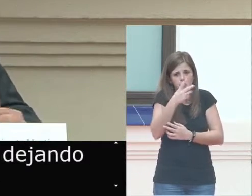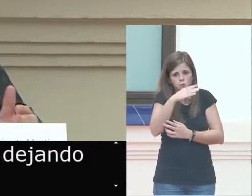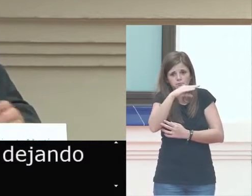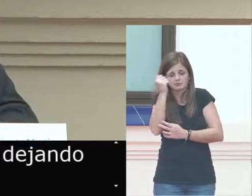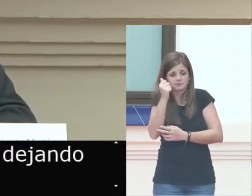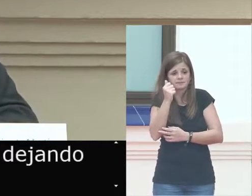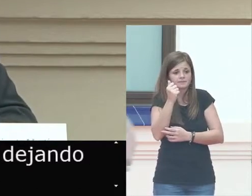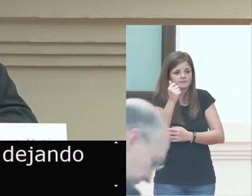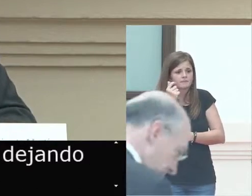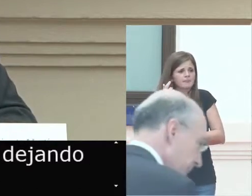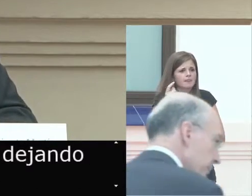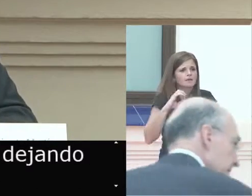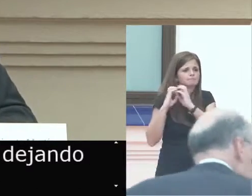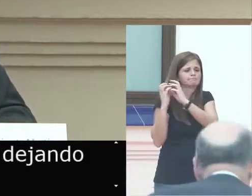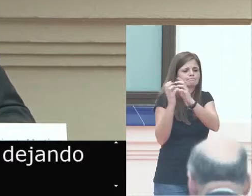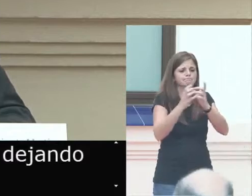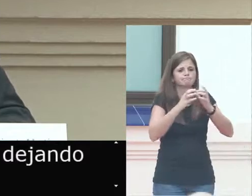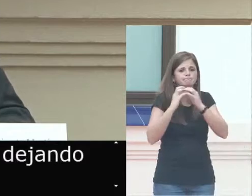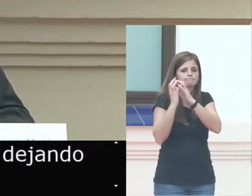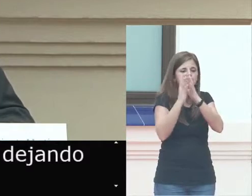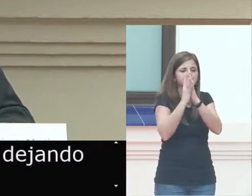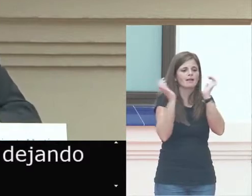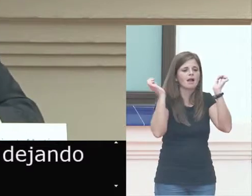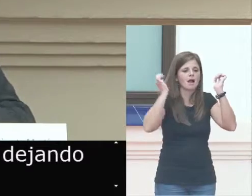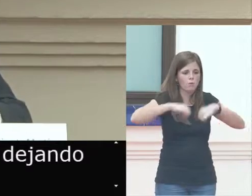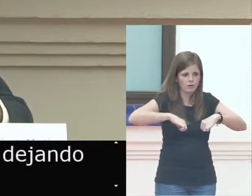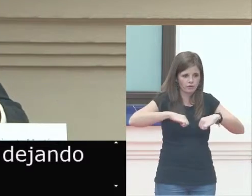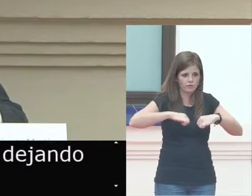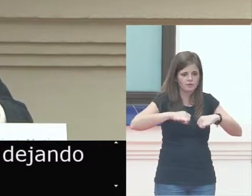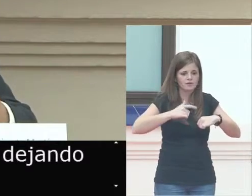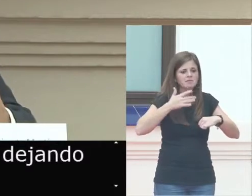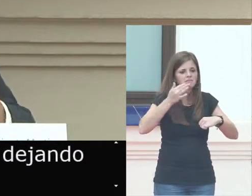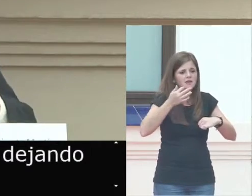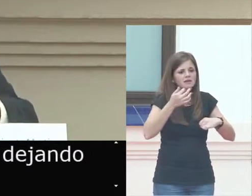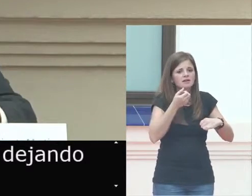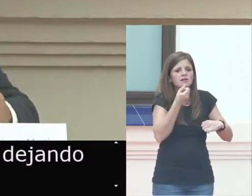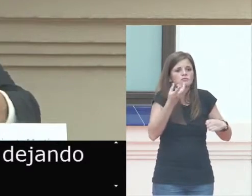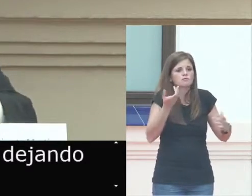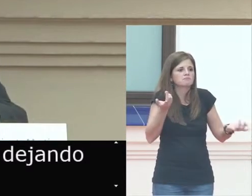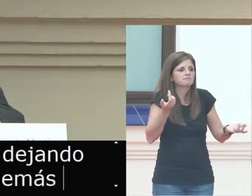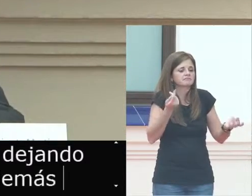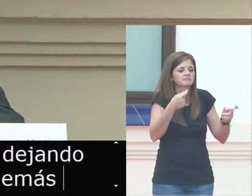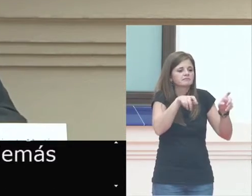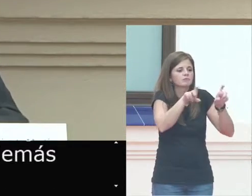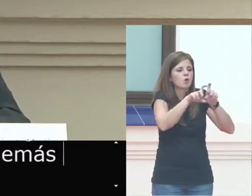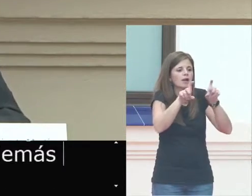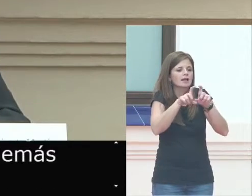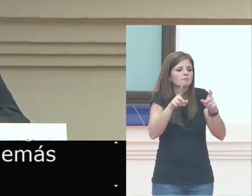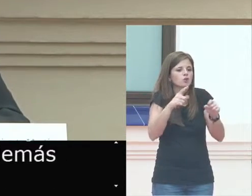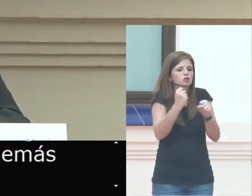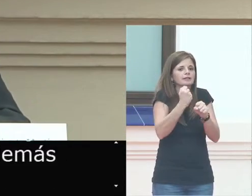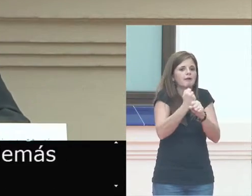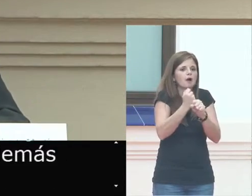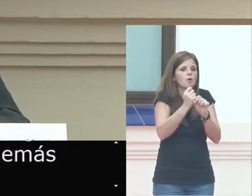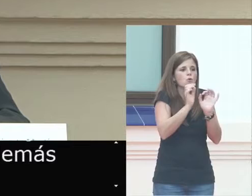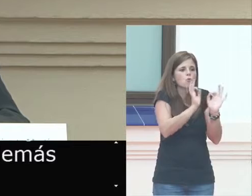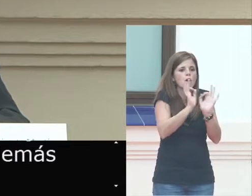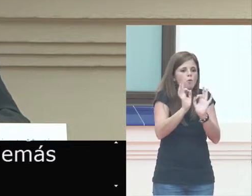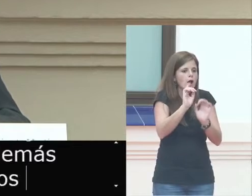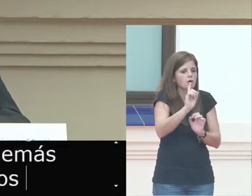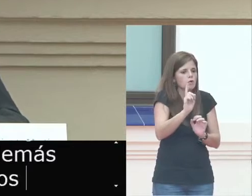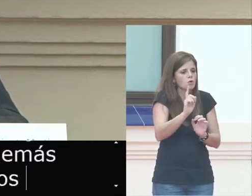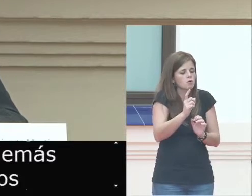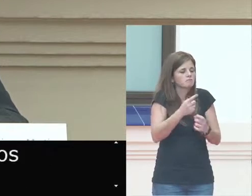se pusieron de acuerdo, y además organismos que no trabajan igual, unos trabajan en función de